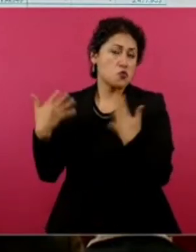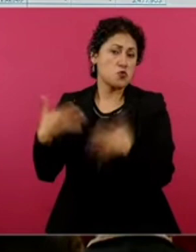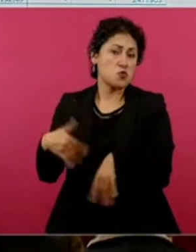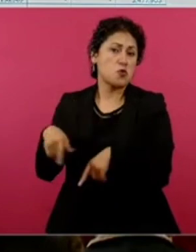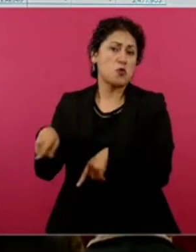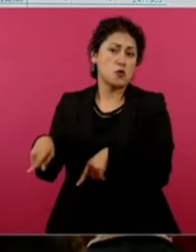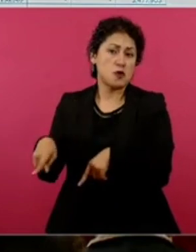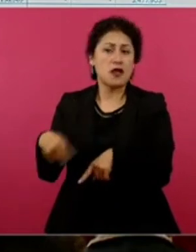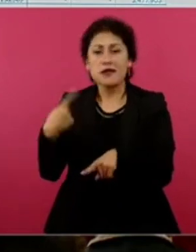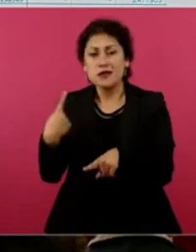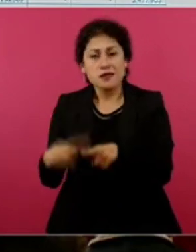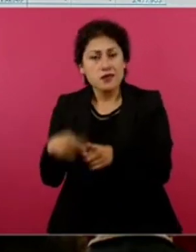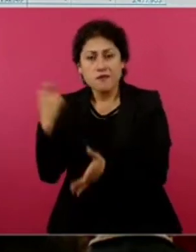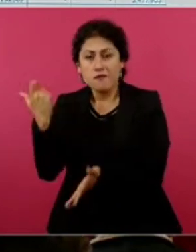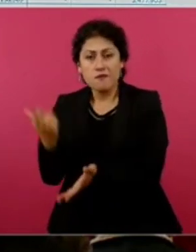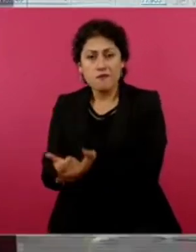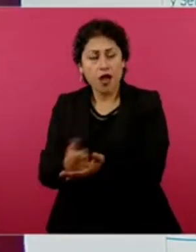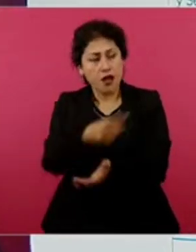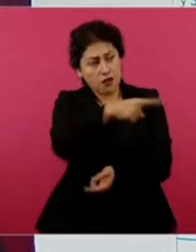Son institutos